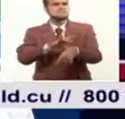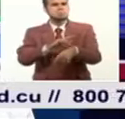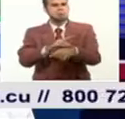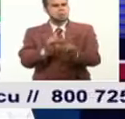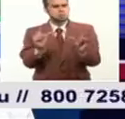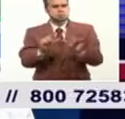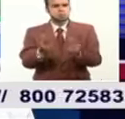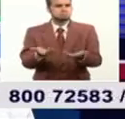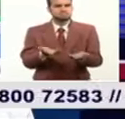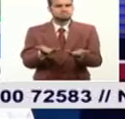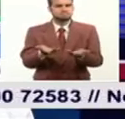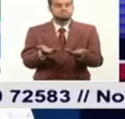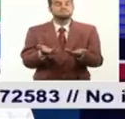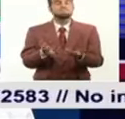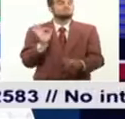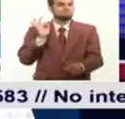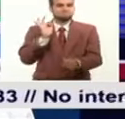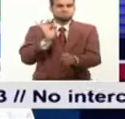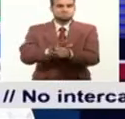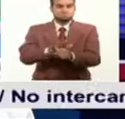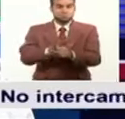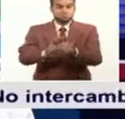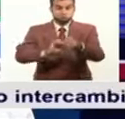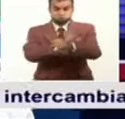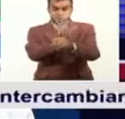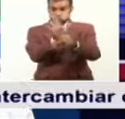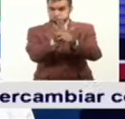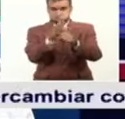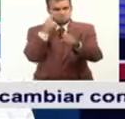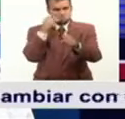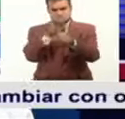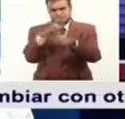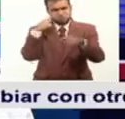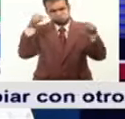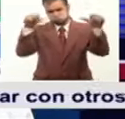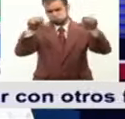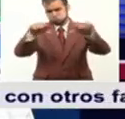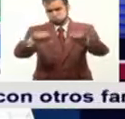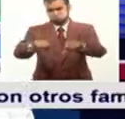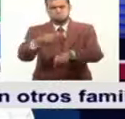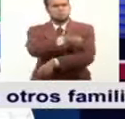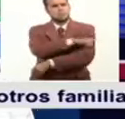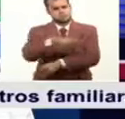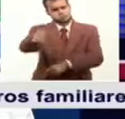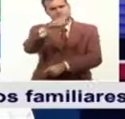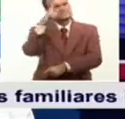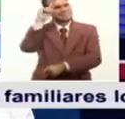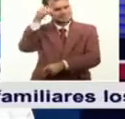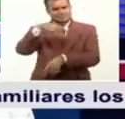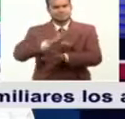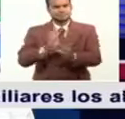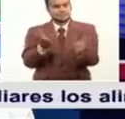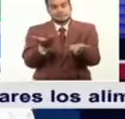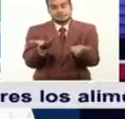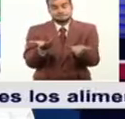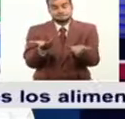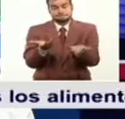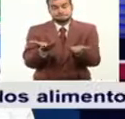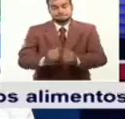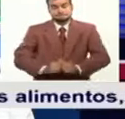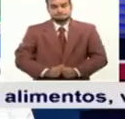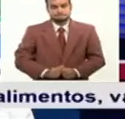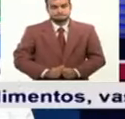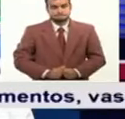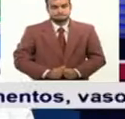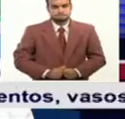el comportamiento del virus, ya nuestra población se ha ido dando cuenta de que el